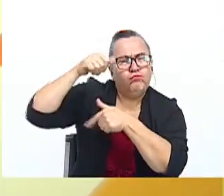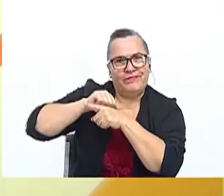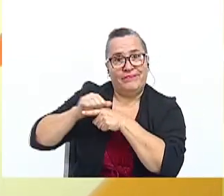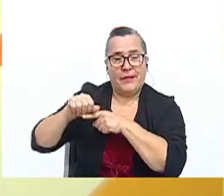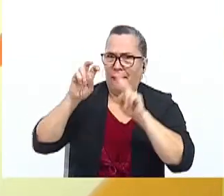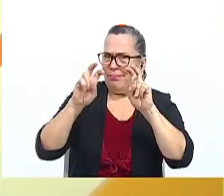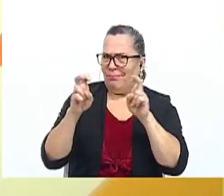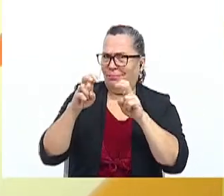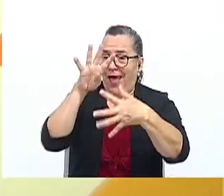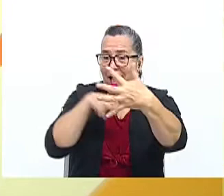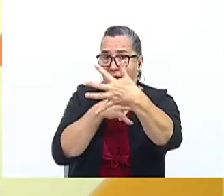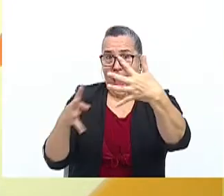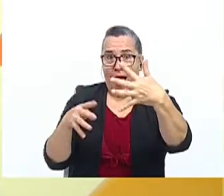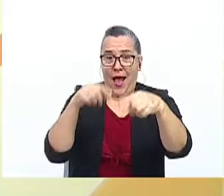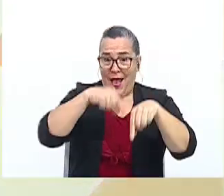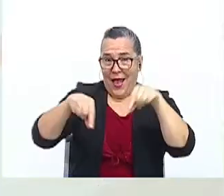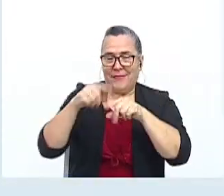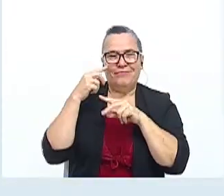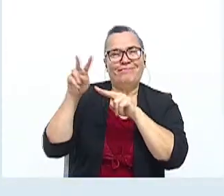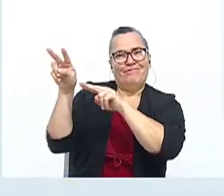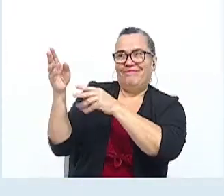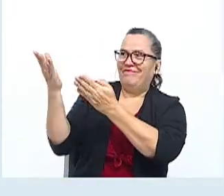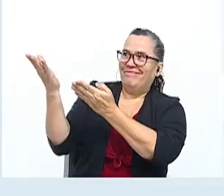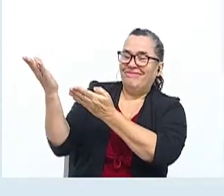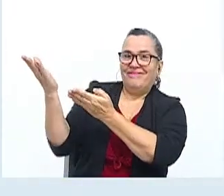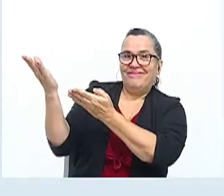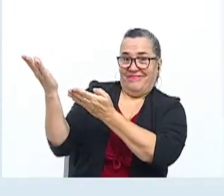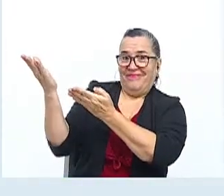el tema de la tabla periódica. Veamos.